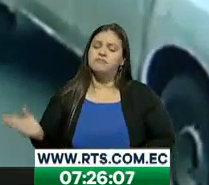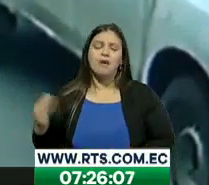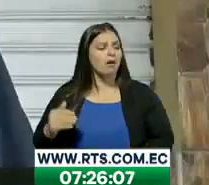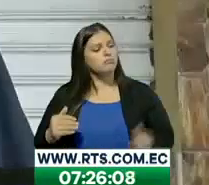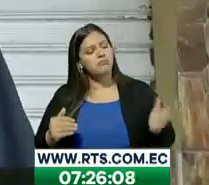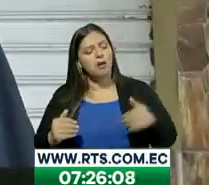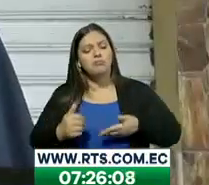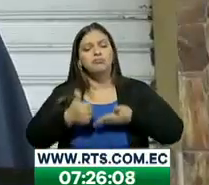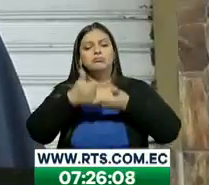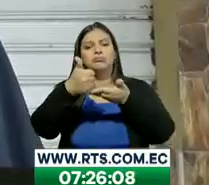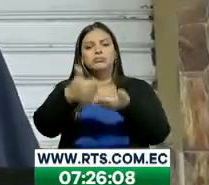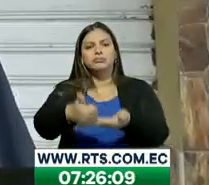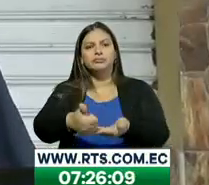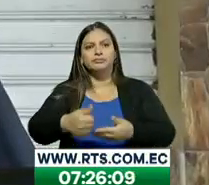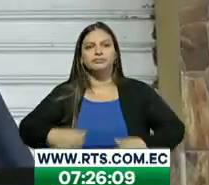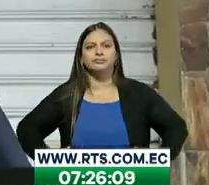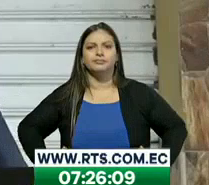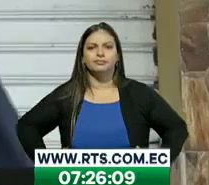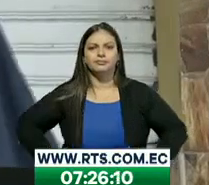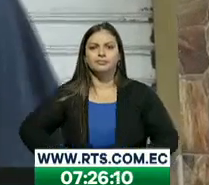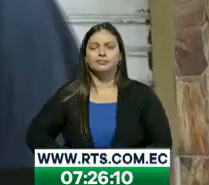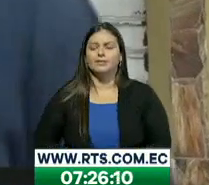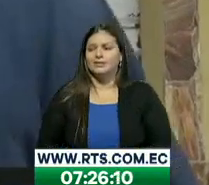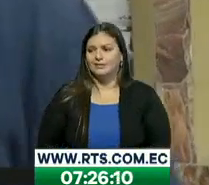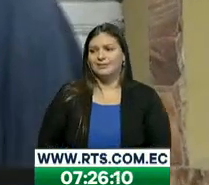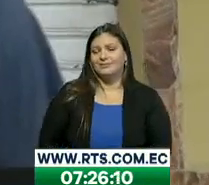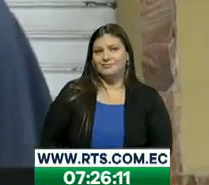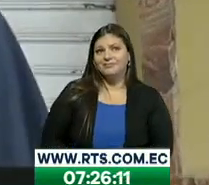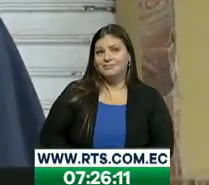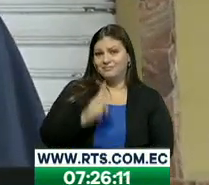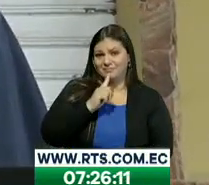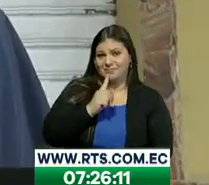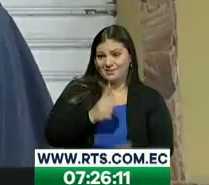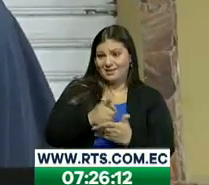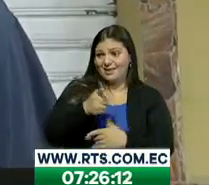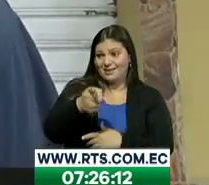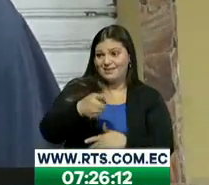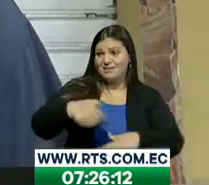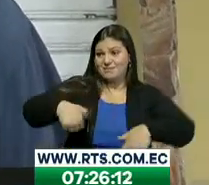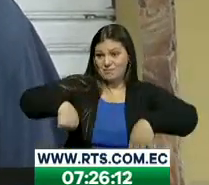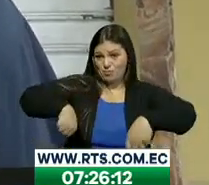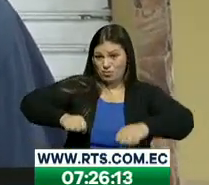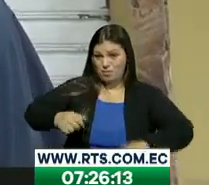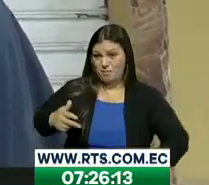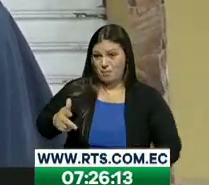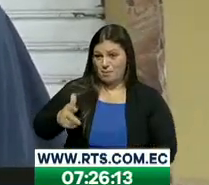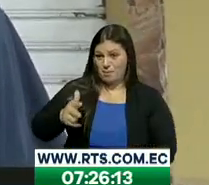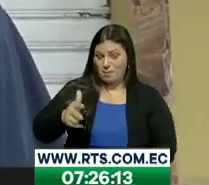a la víctima. El motociclista se impacta en la volqueta, en la llanta delantera.